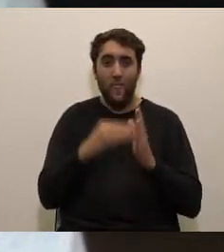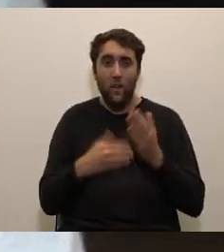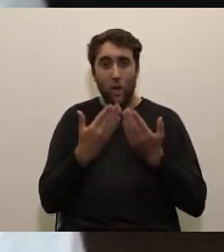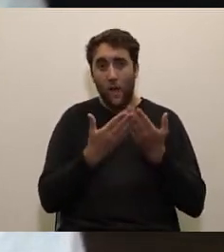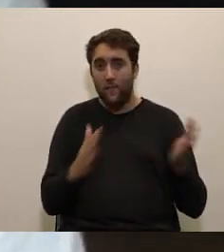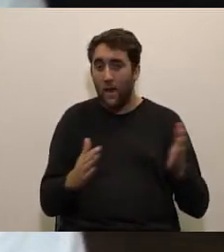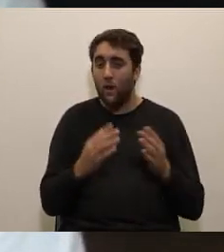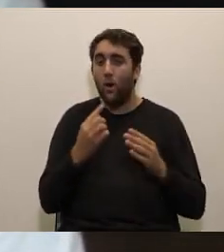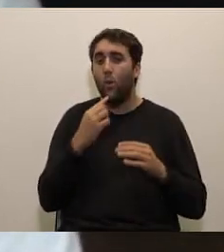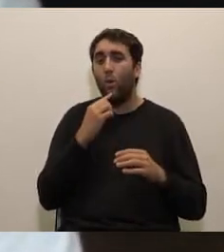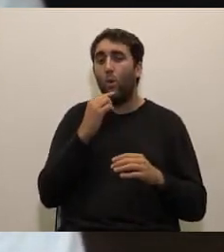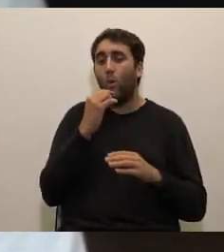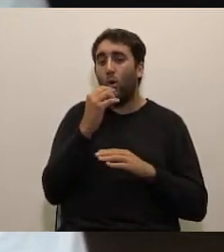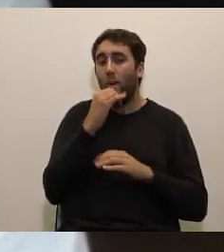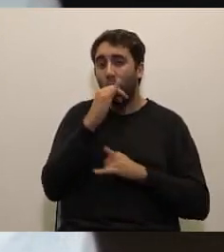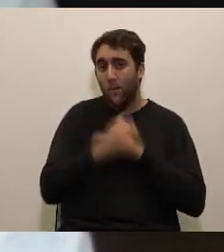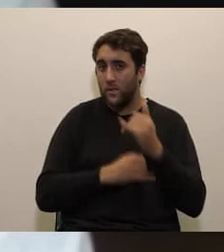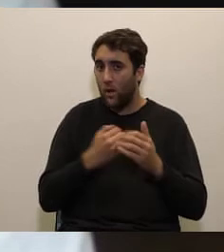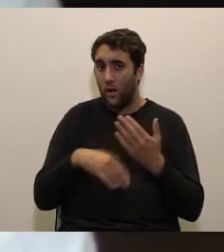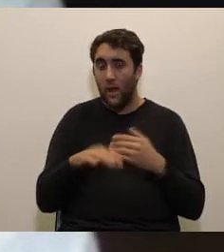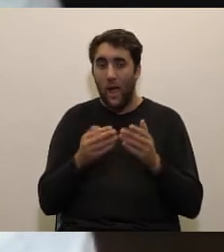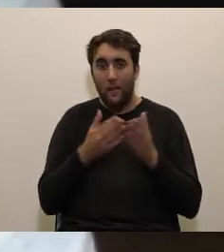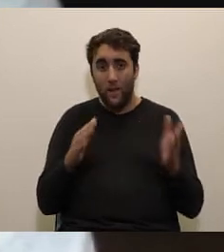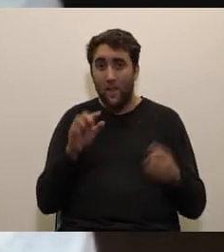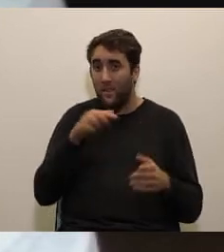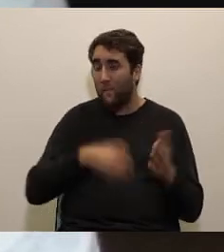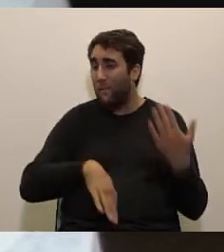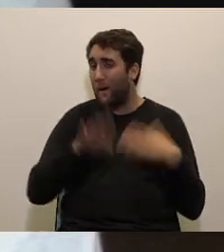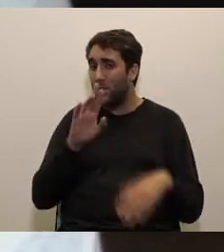usan tecnología abierta, y son de las herramientas más usadas